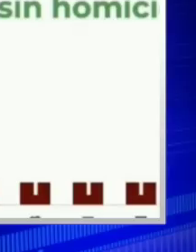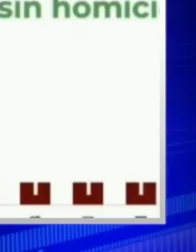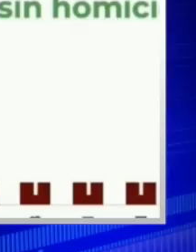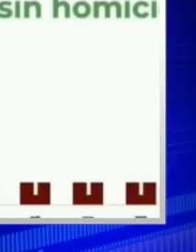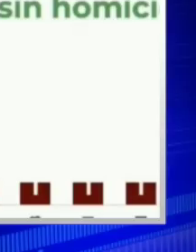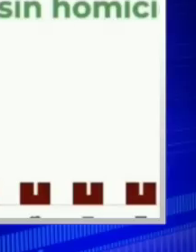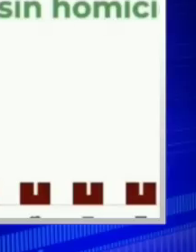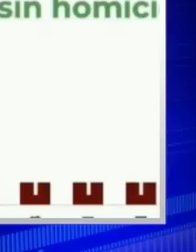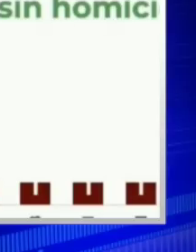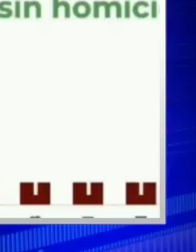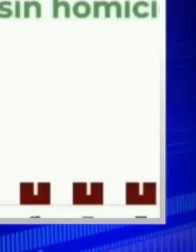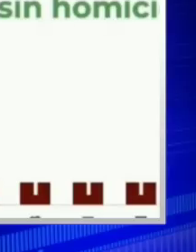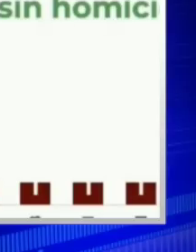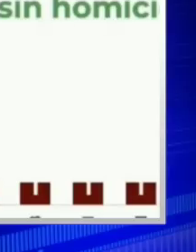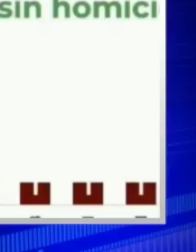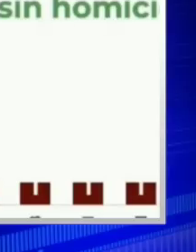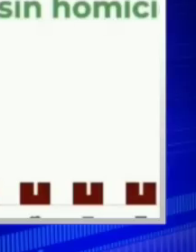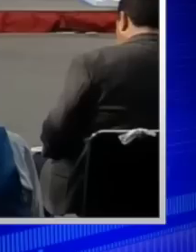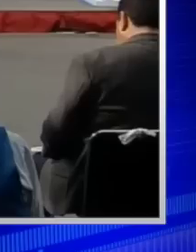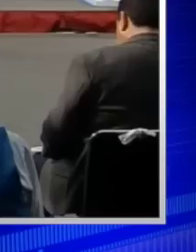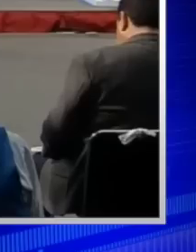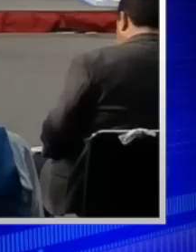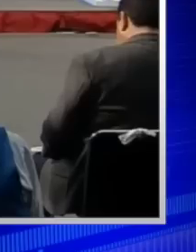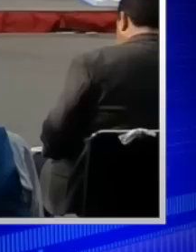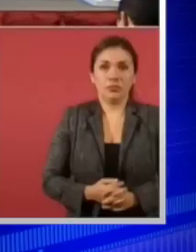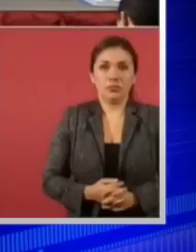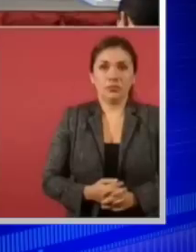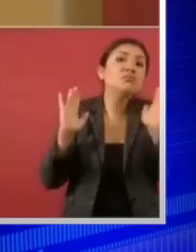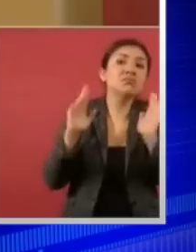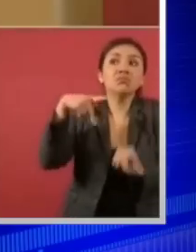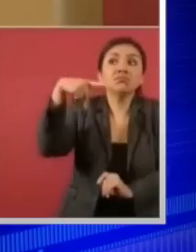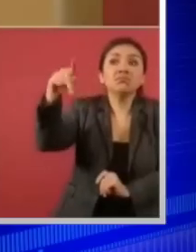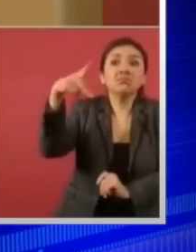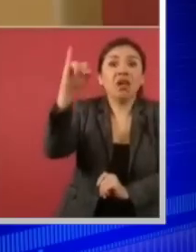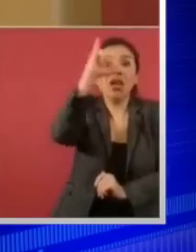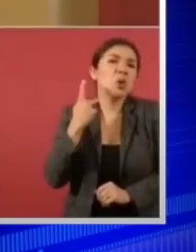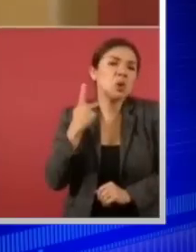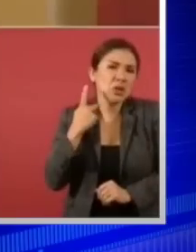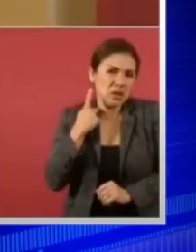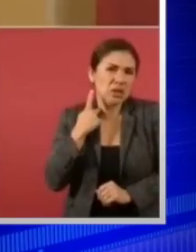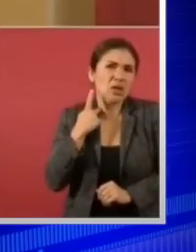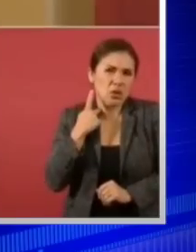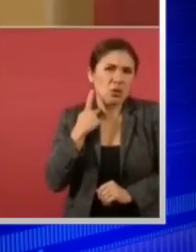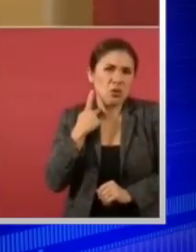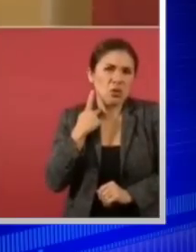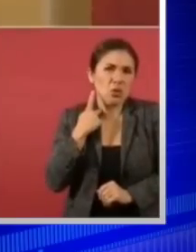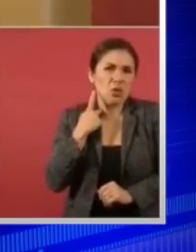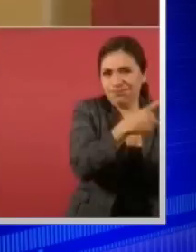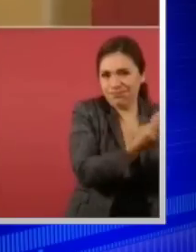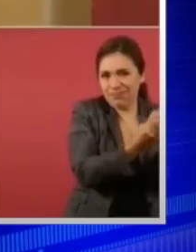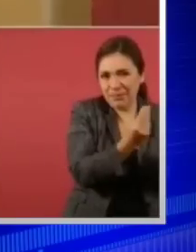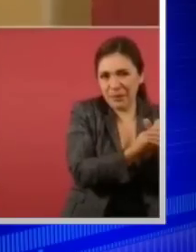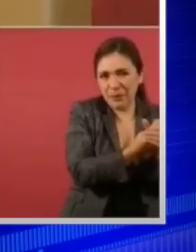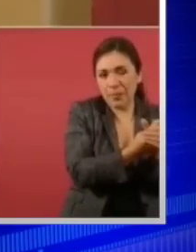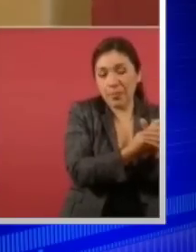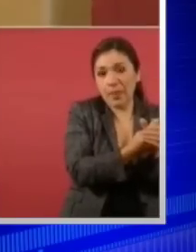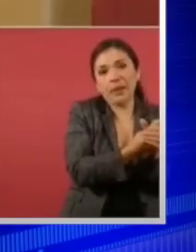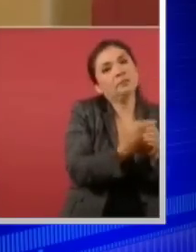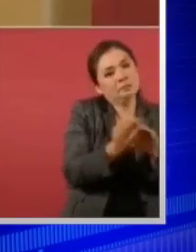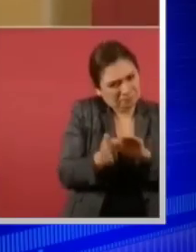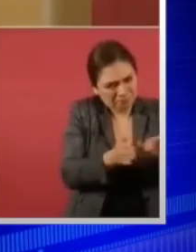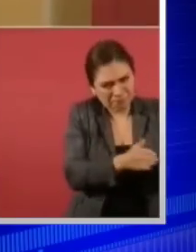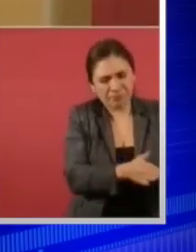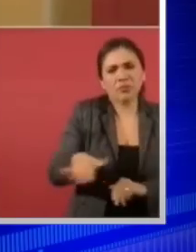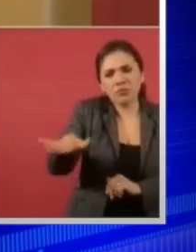porque una cosa son los jefes políticos de ultraderecha de otra cosa